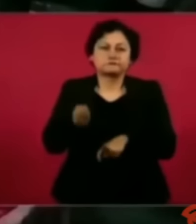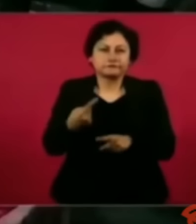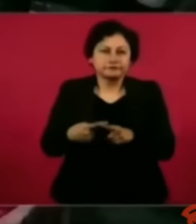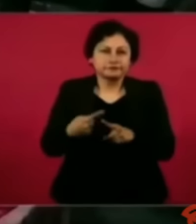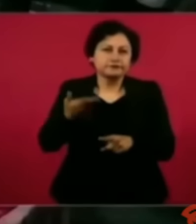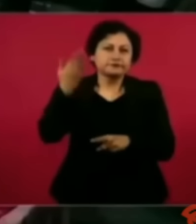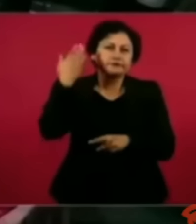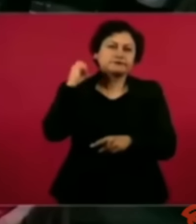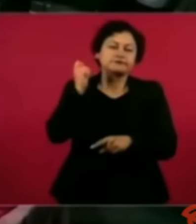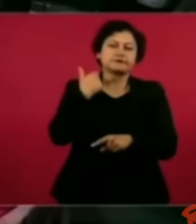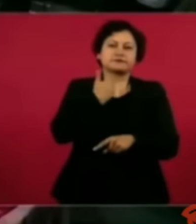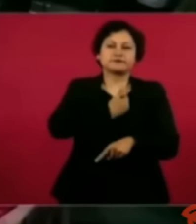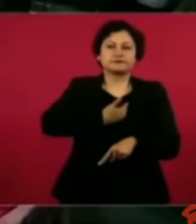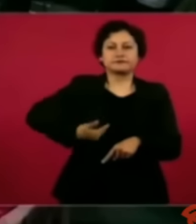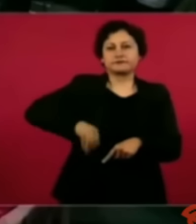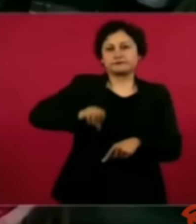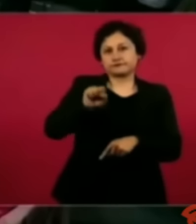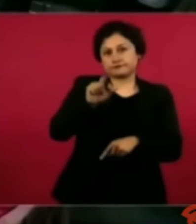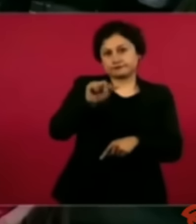Avanzaron